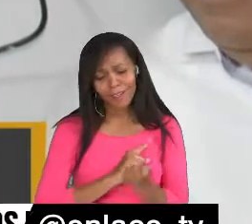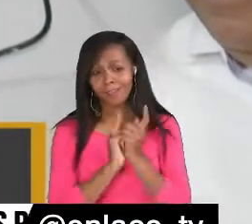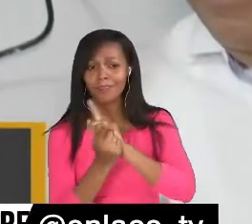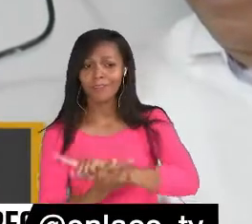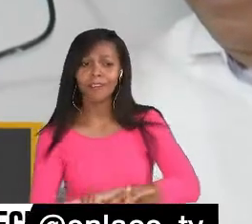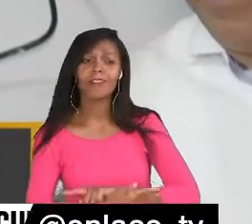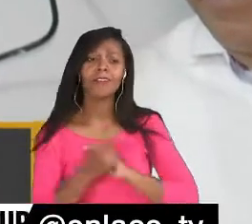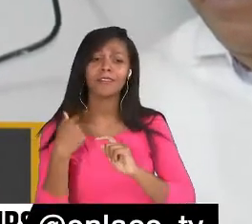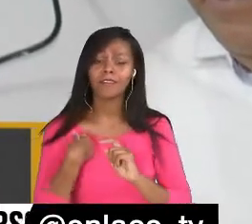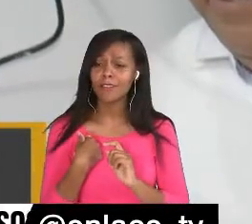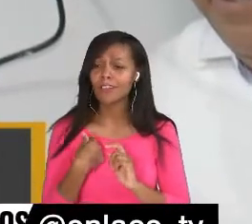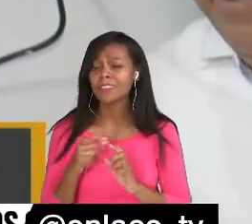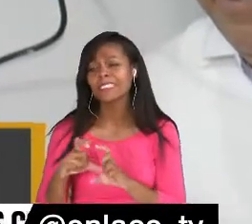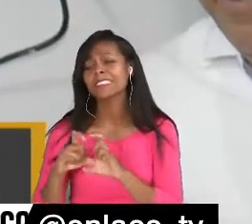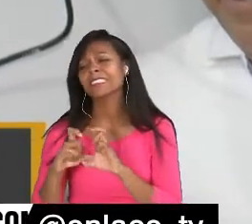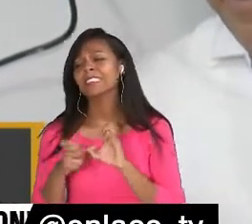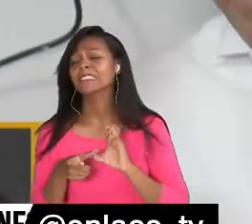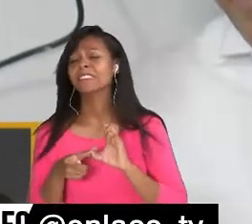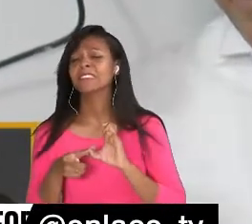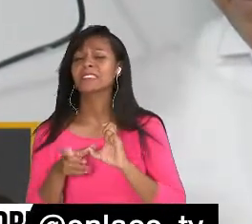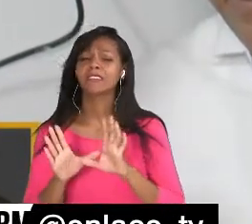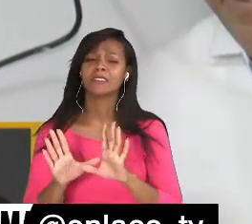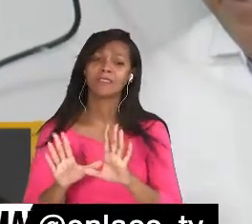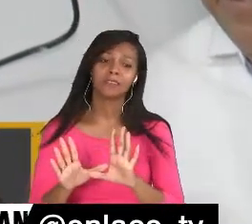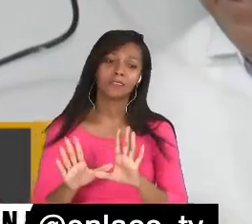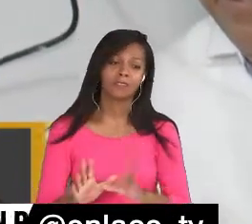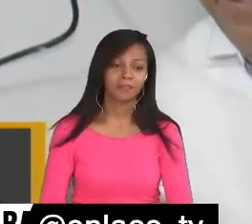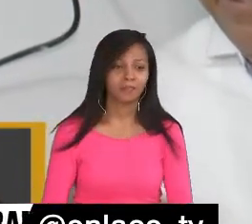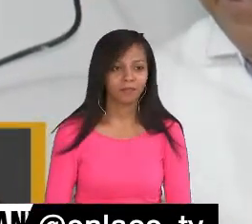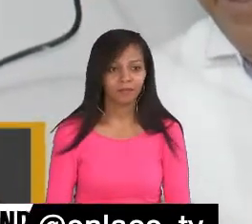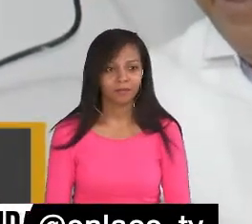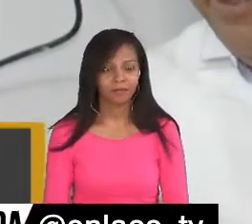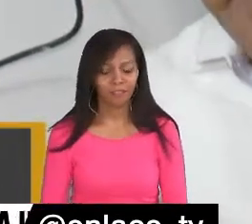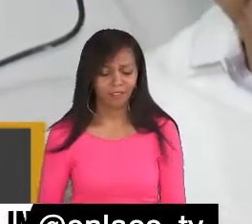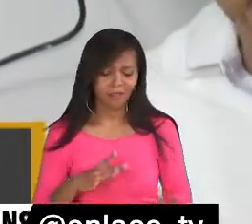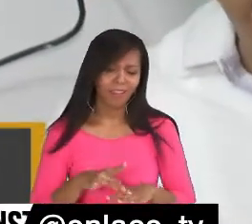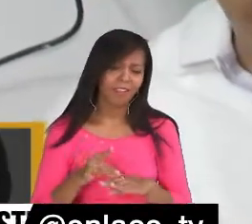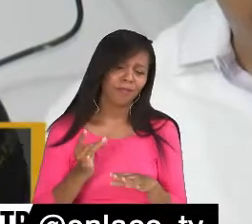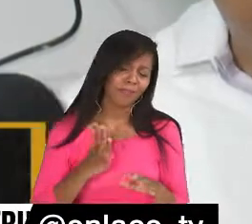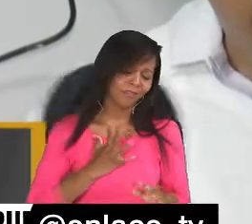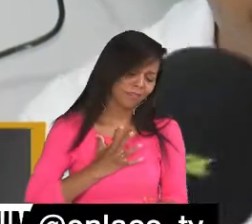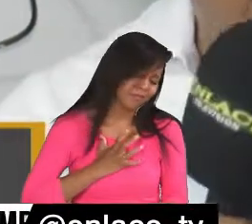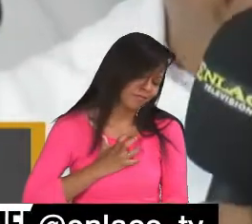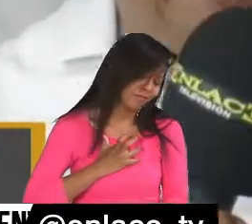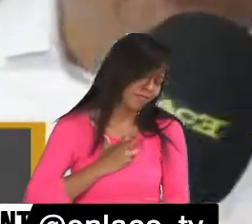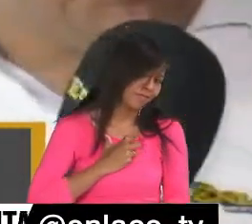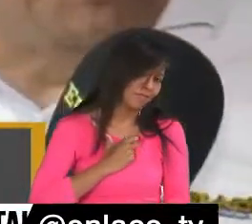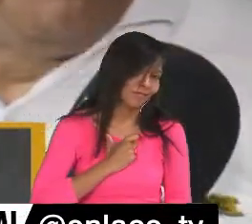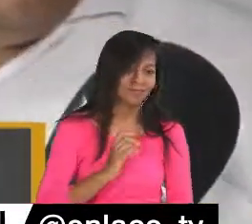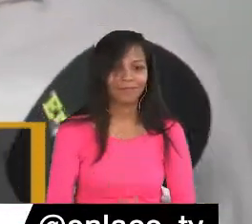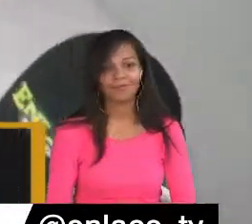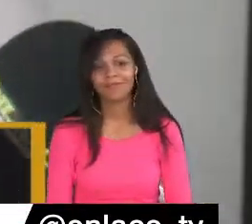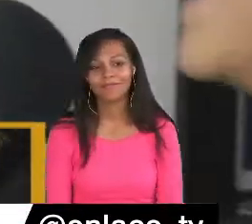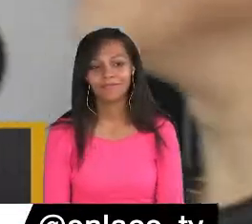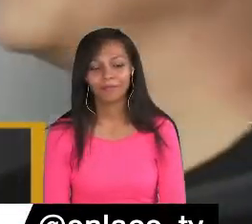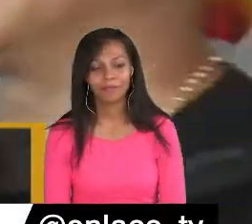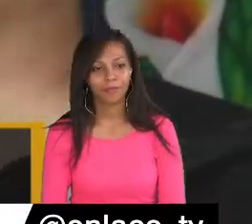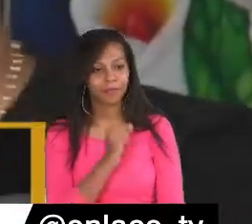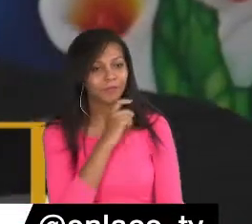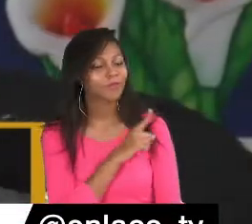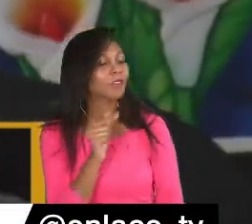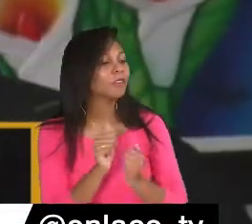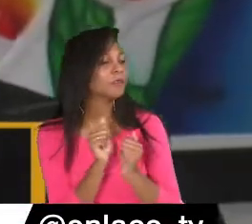tirió. Ahí déjenme con mi ropita vieja. Cariño para todos. Ay, ¿cómo le ha ido con Junior? Bien, compadre, muy